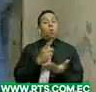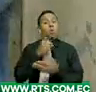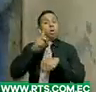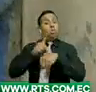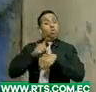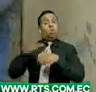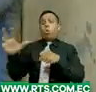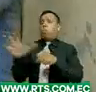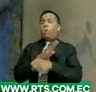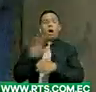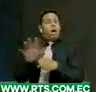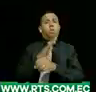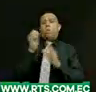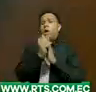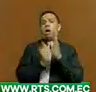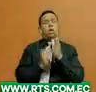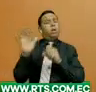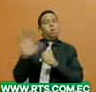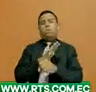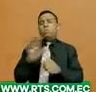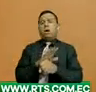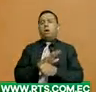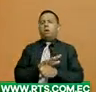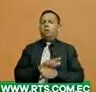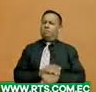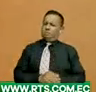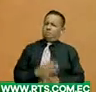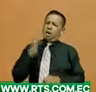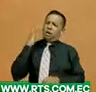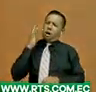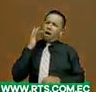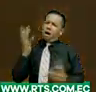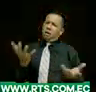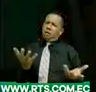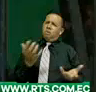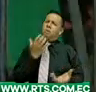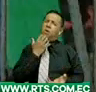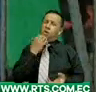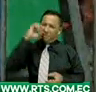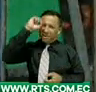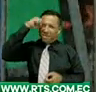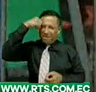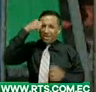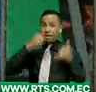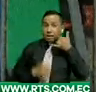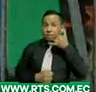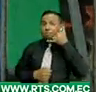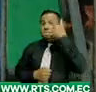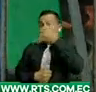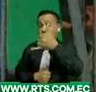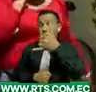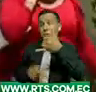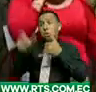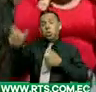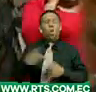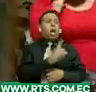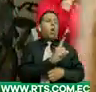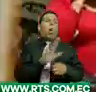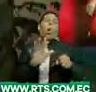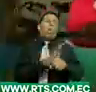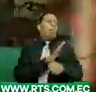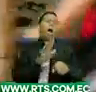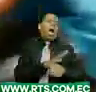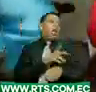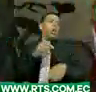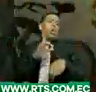Esto resulta irónico, ya que a través de la llamada recordamos aquella voz indicando que no había disponibilidad de citas, mientras que en el centro